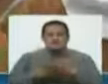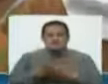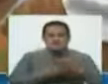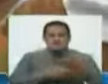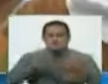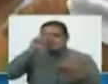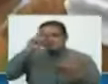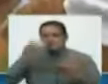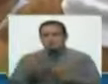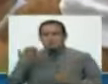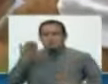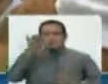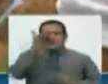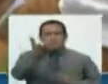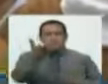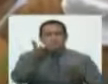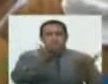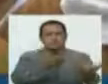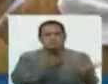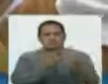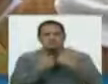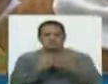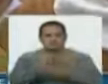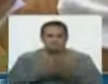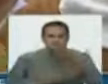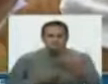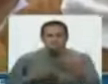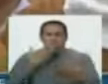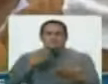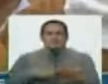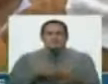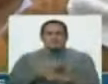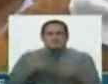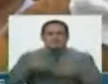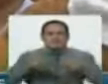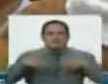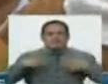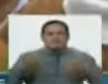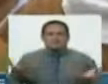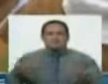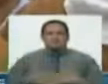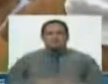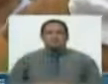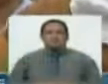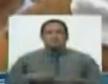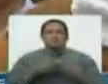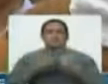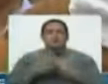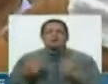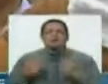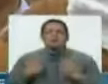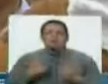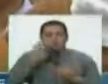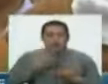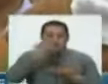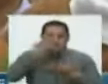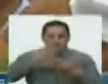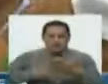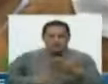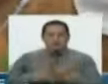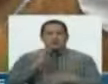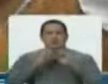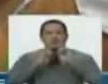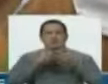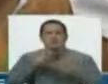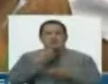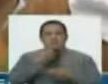Perú no satisface la demanda peruana, la demanda solicitada. Y por lo tanto vamos a evaluar, dar una respuesta a